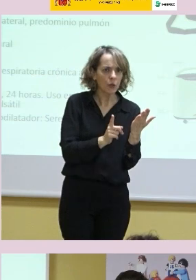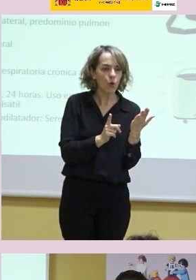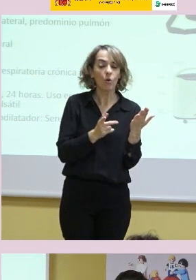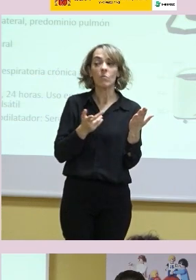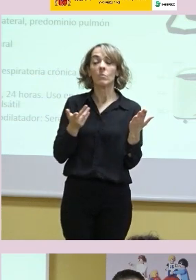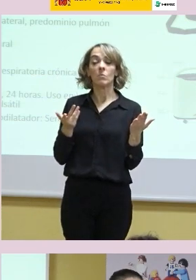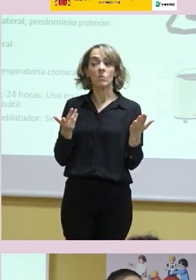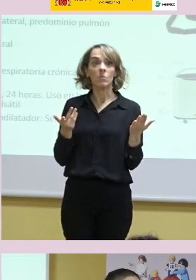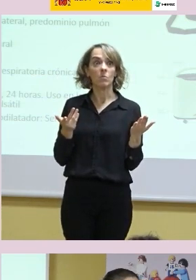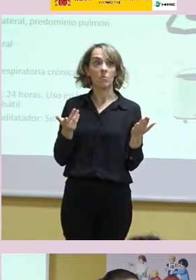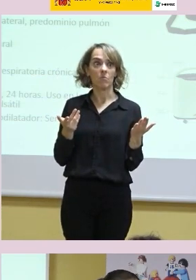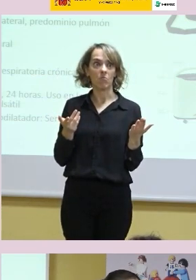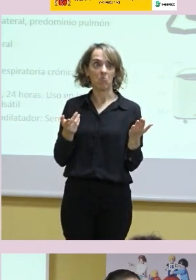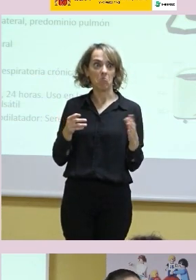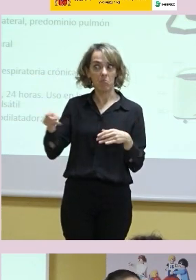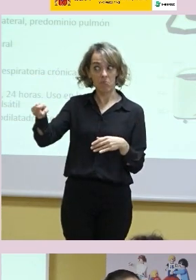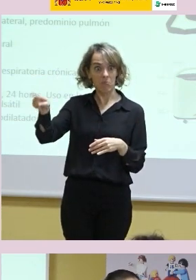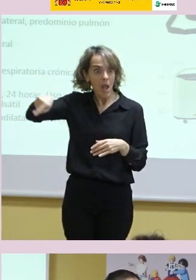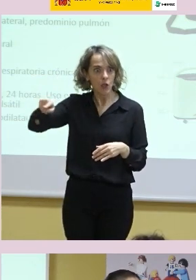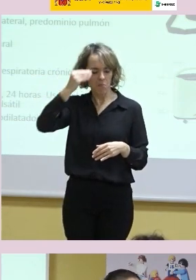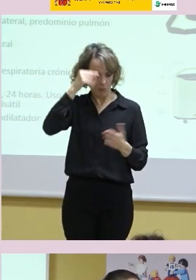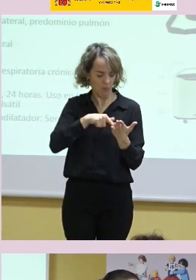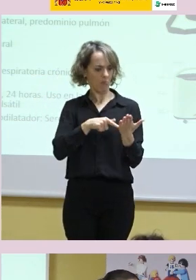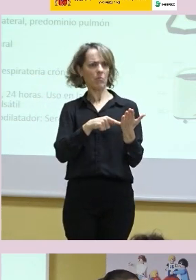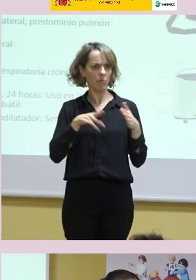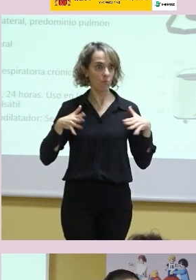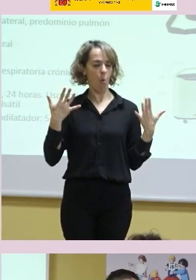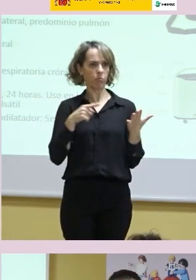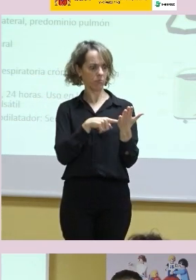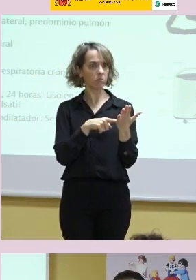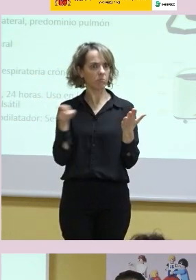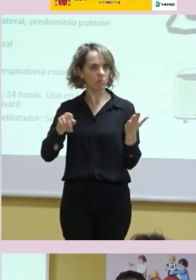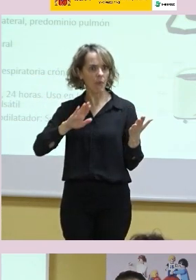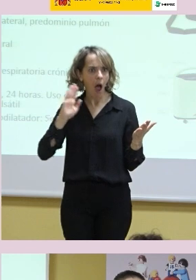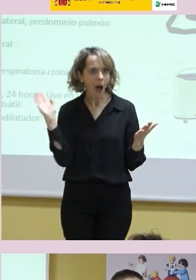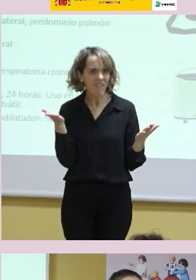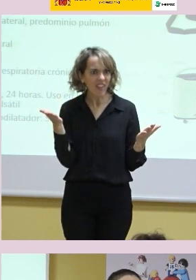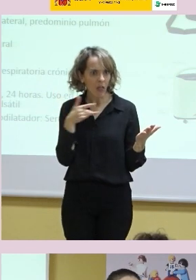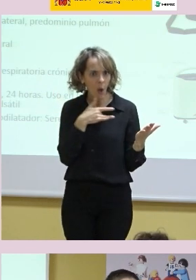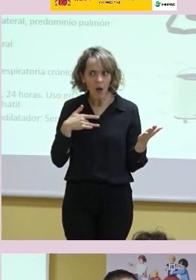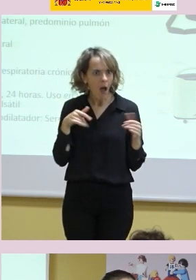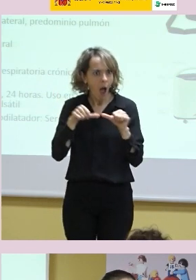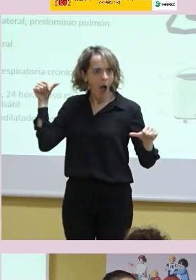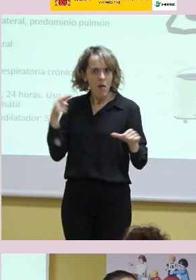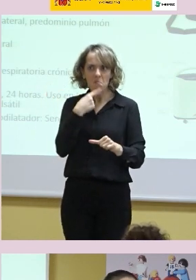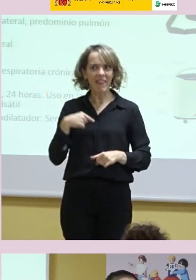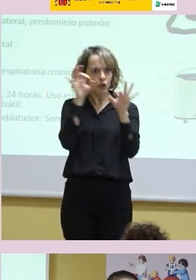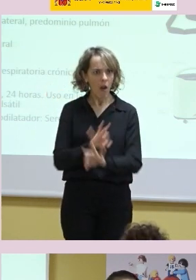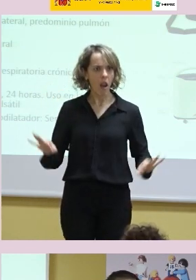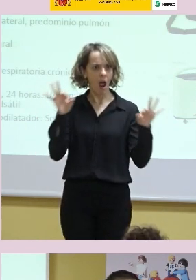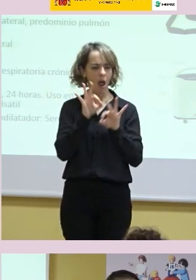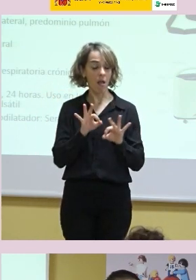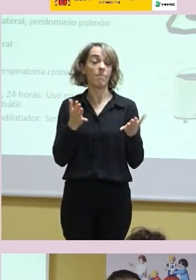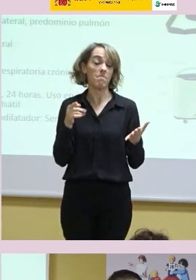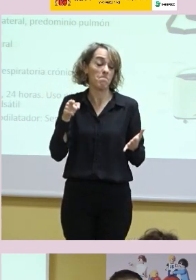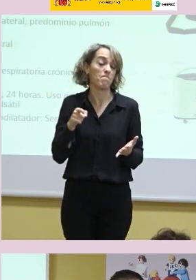Entonces, para ellos es como una sorpresa descubrir pues que había una afectación respiratoria en su hijo y que nadie les hubiese dicho nada. Aquí pueden ocurrir